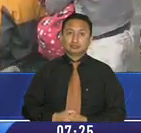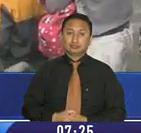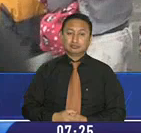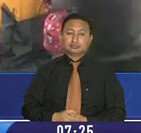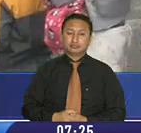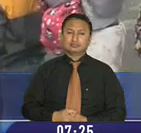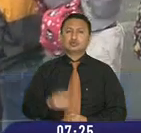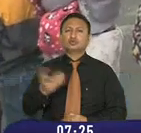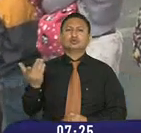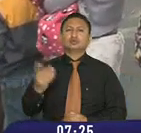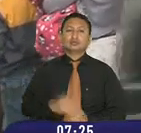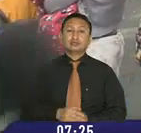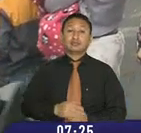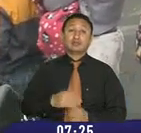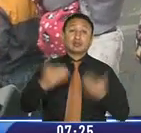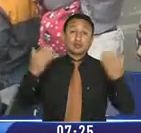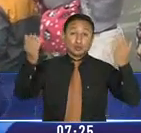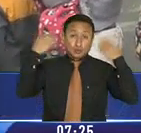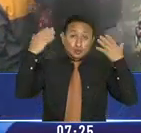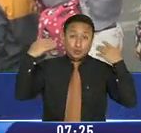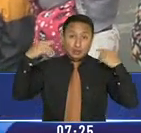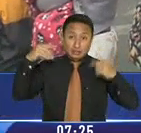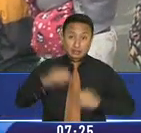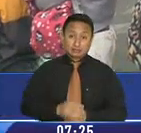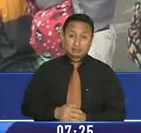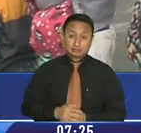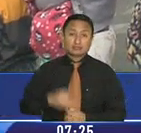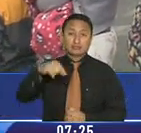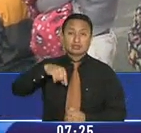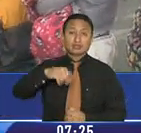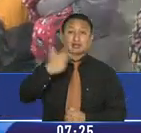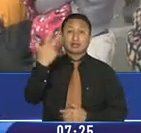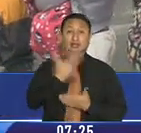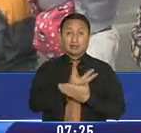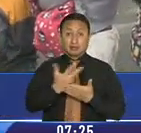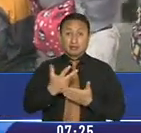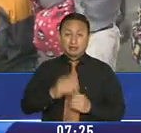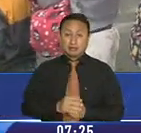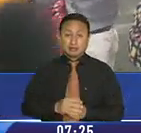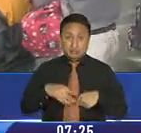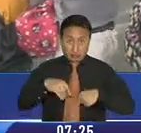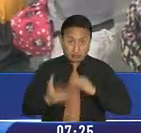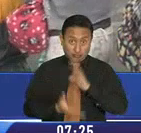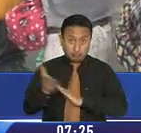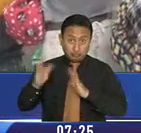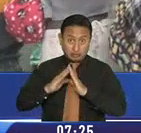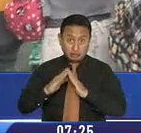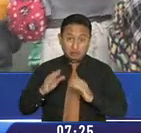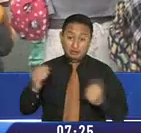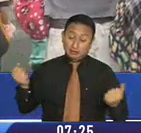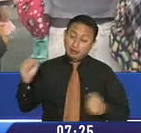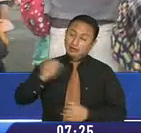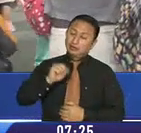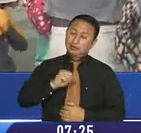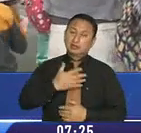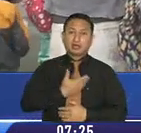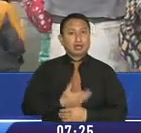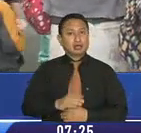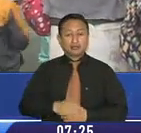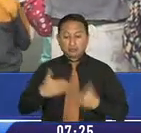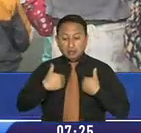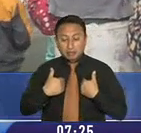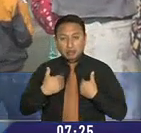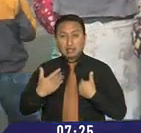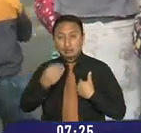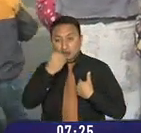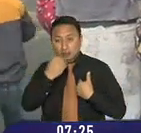¿De dónde viene usted? De Guayaquil. ¿Cuántos días ha estado aquí? Ya 3 semanas. ¿Ya quiere regresarse a la casa? Ya a la tierra, a ver los animalitos,